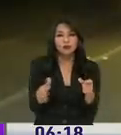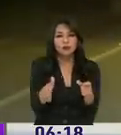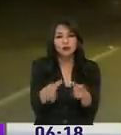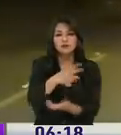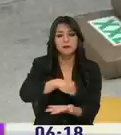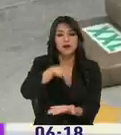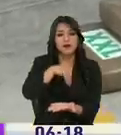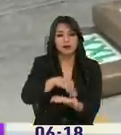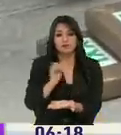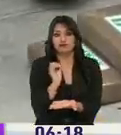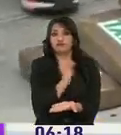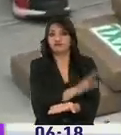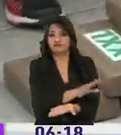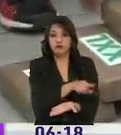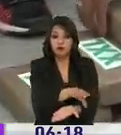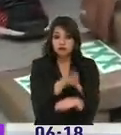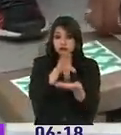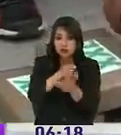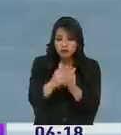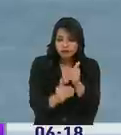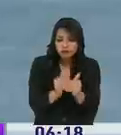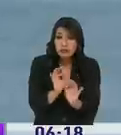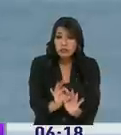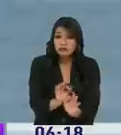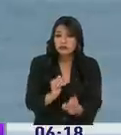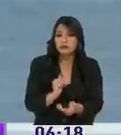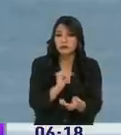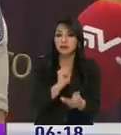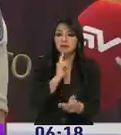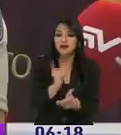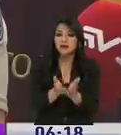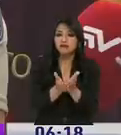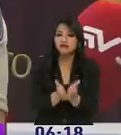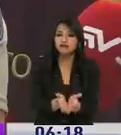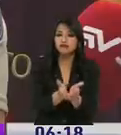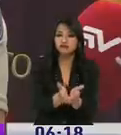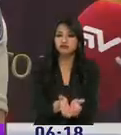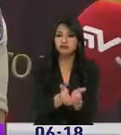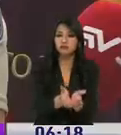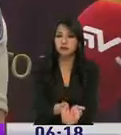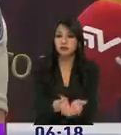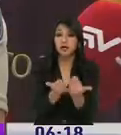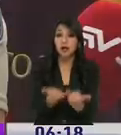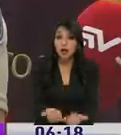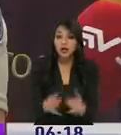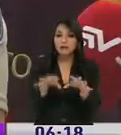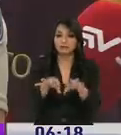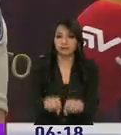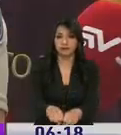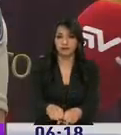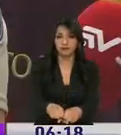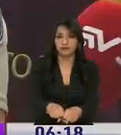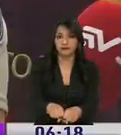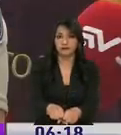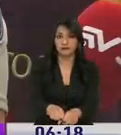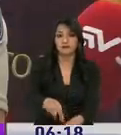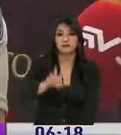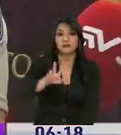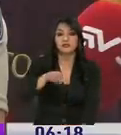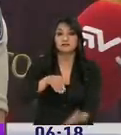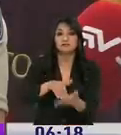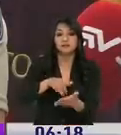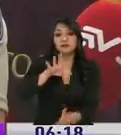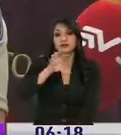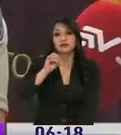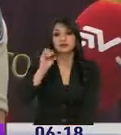Manabí. El alcaloide estaba embalado, listo para su envío en lanchas rápidas. Se procedió a la aprehensión de